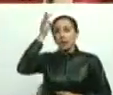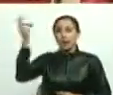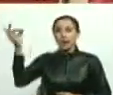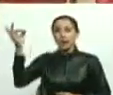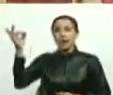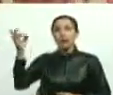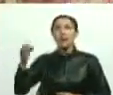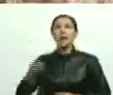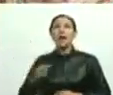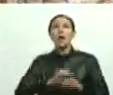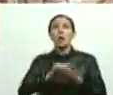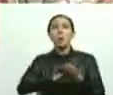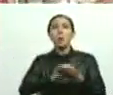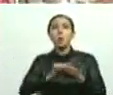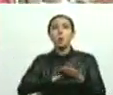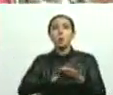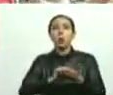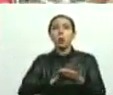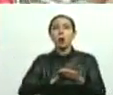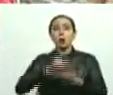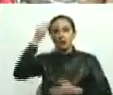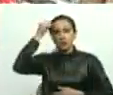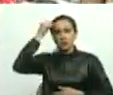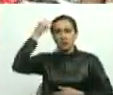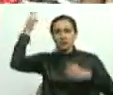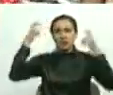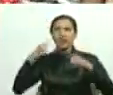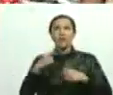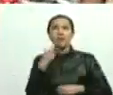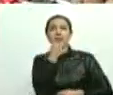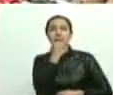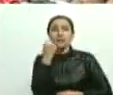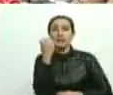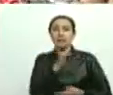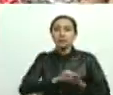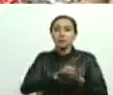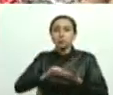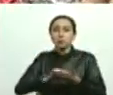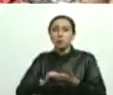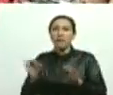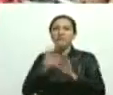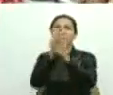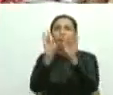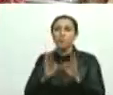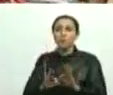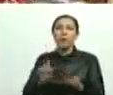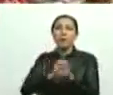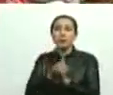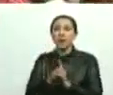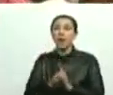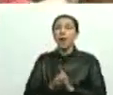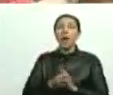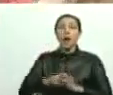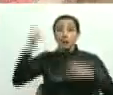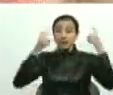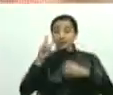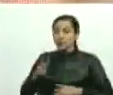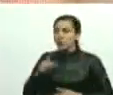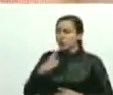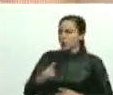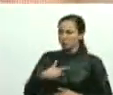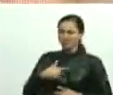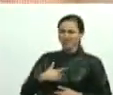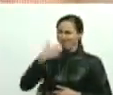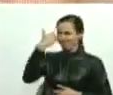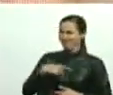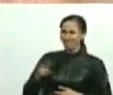la verruga que tenía, y le pulían los dientes. Y el comandante Chávez dijo, ese no soy yo, yo no voy a ir para la calle así,